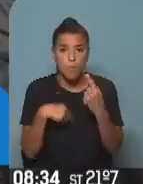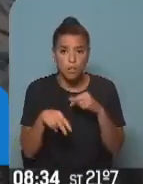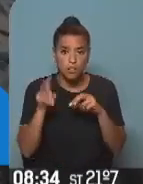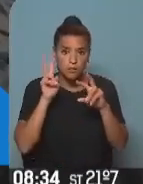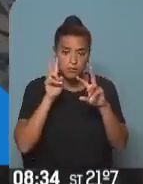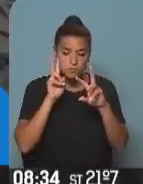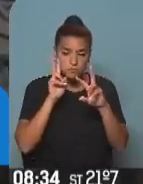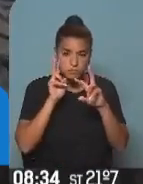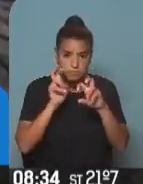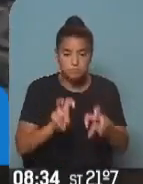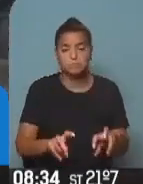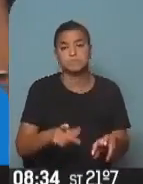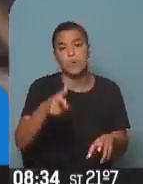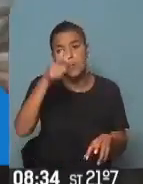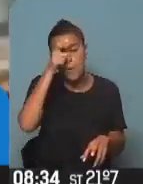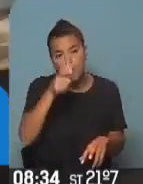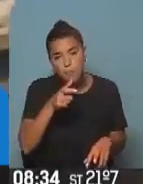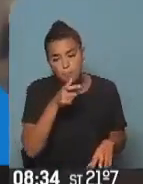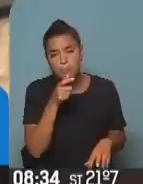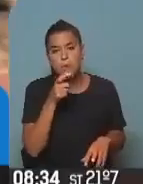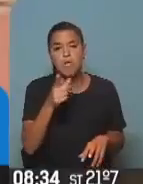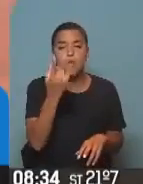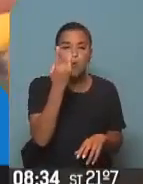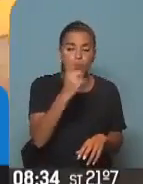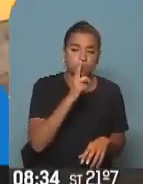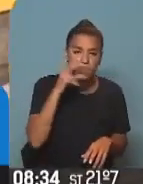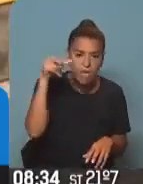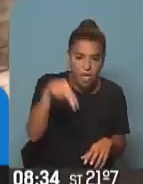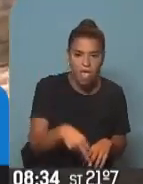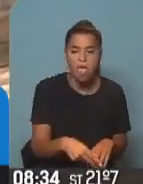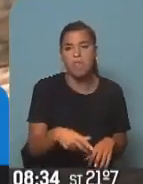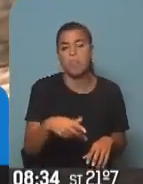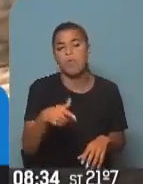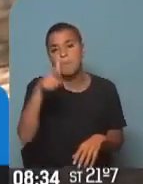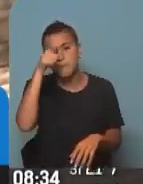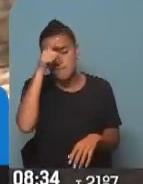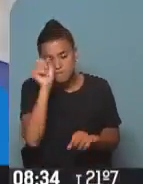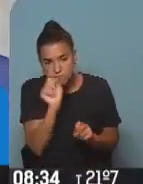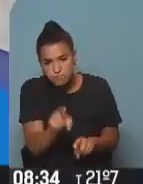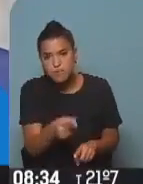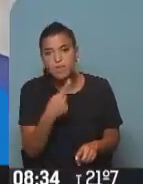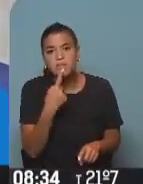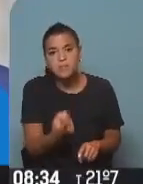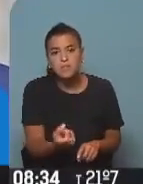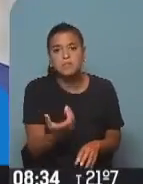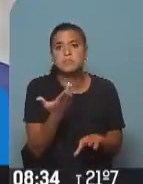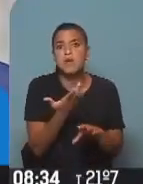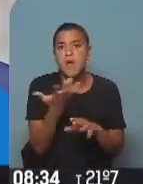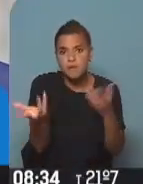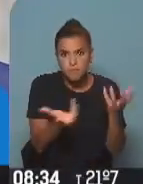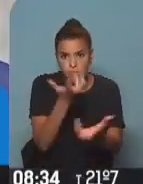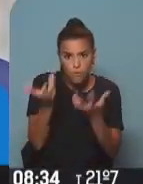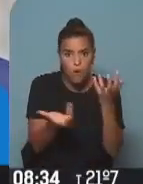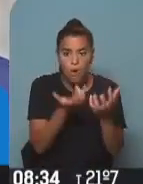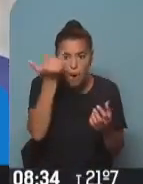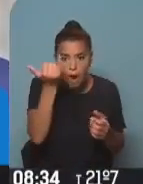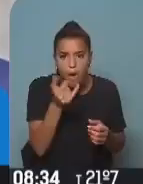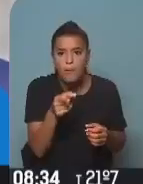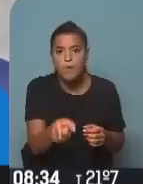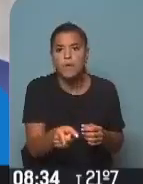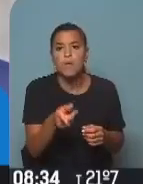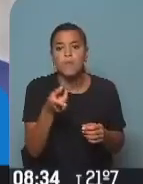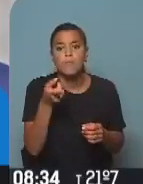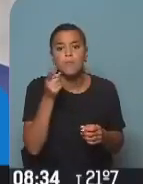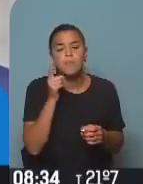de Bombero, prefectura, UTN, donde dice que esto no, que fue provocado, que hubo acelerante de fuego, que hubo miles